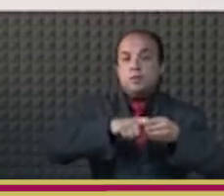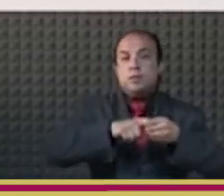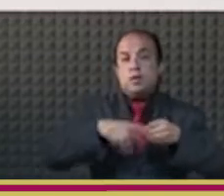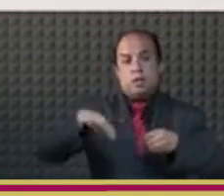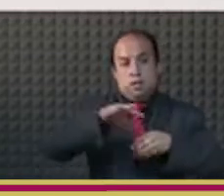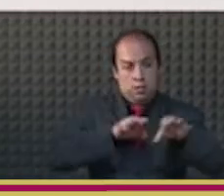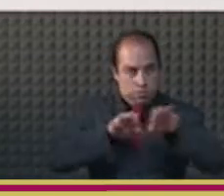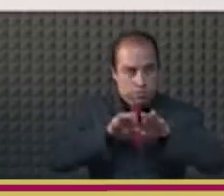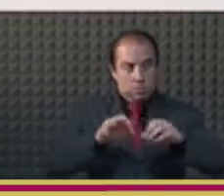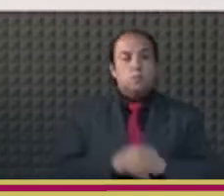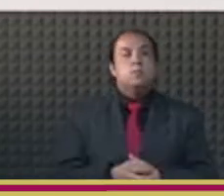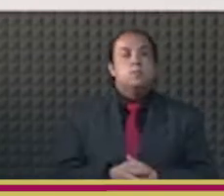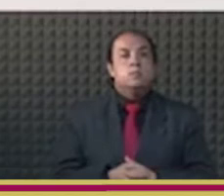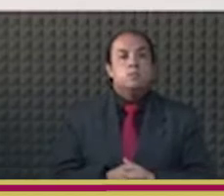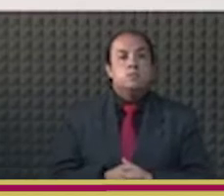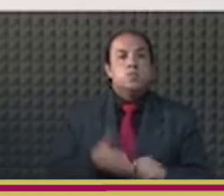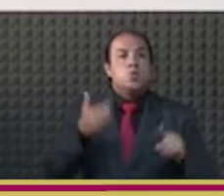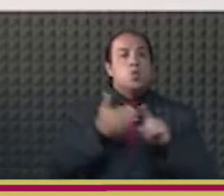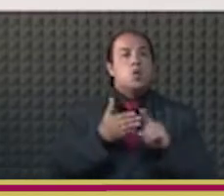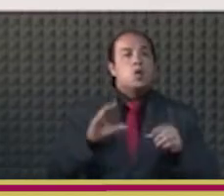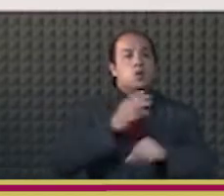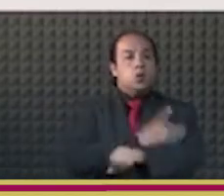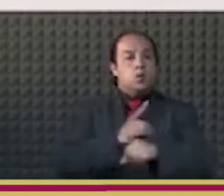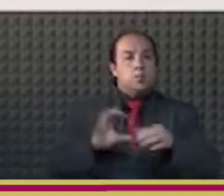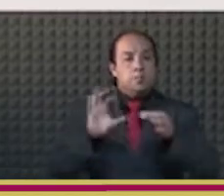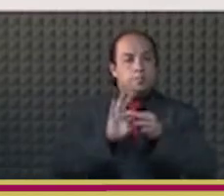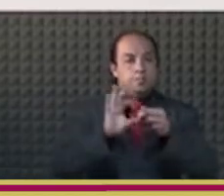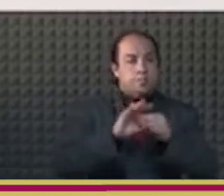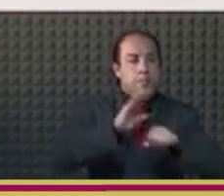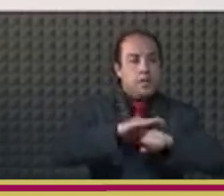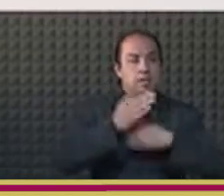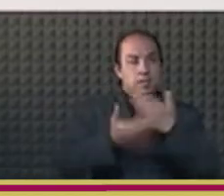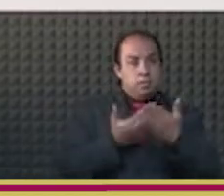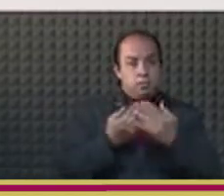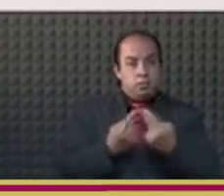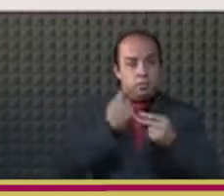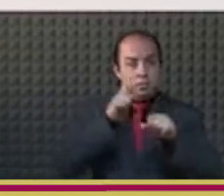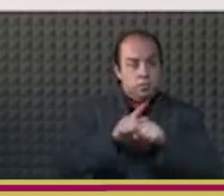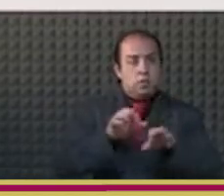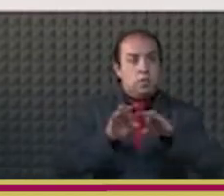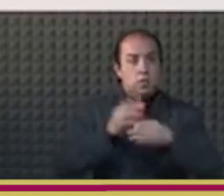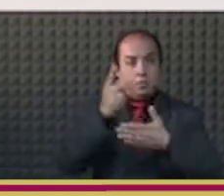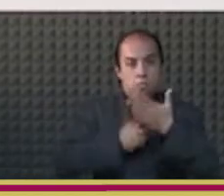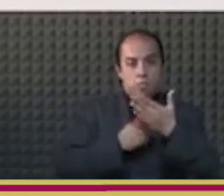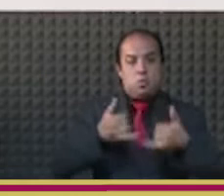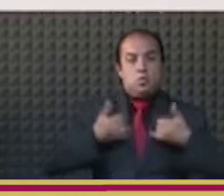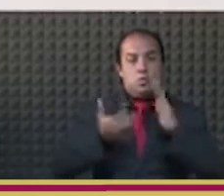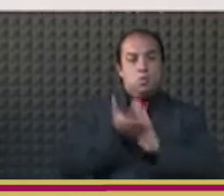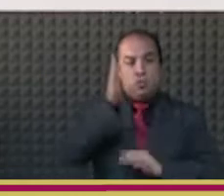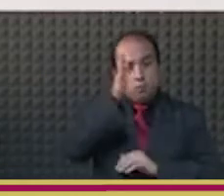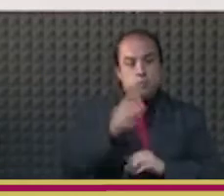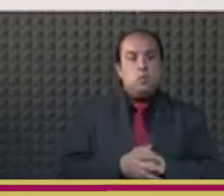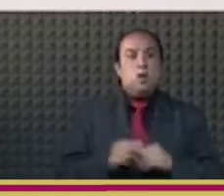en el mercado laboral. Con la idea de coordinar y vincular cada vez más al Servicio Nacional de Empleo con el programa Jóvenes Construyendo el Futuro y